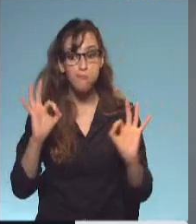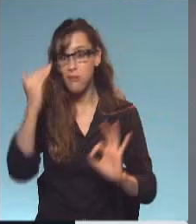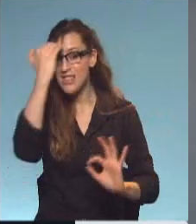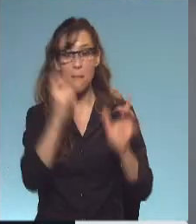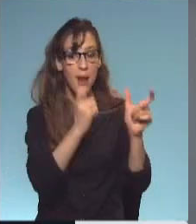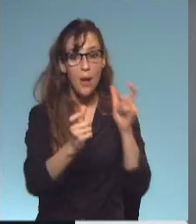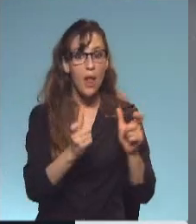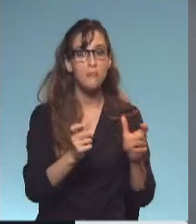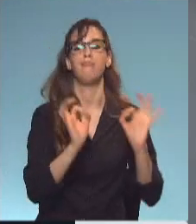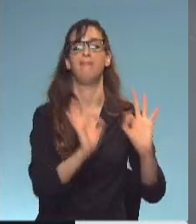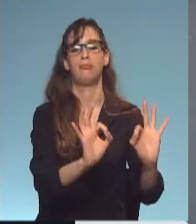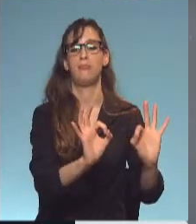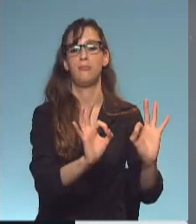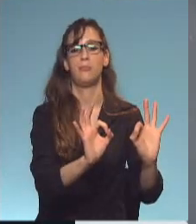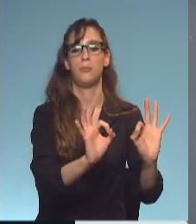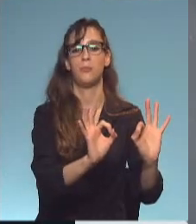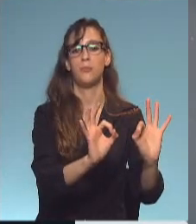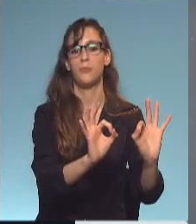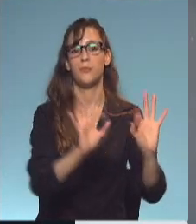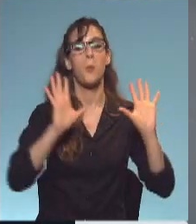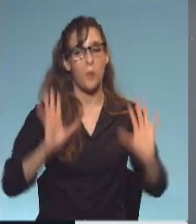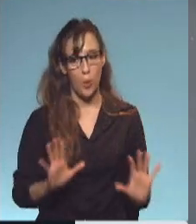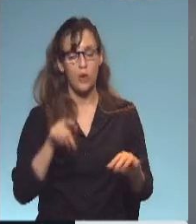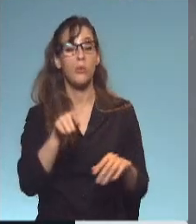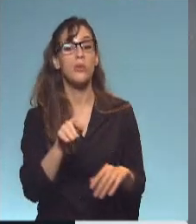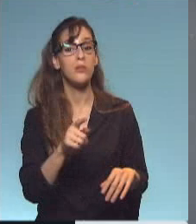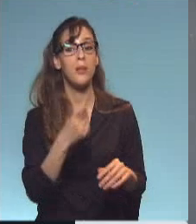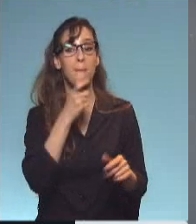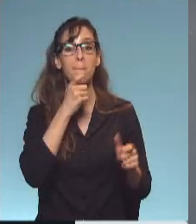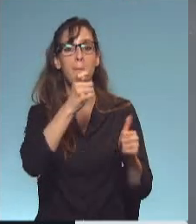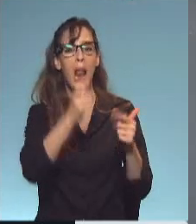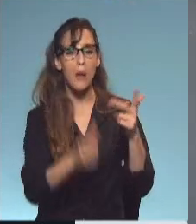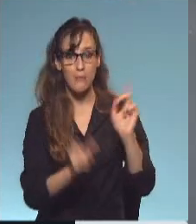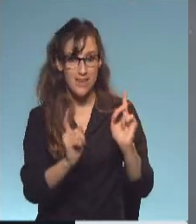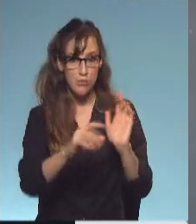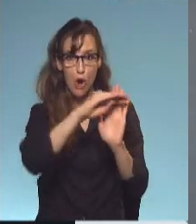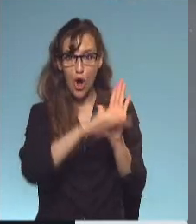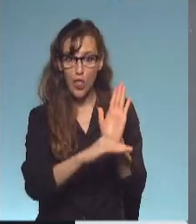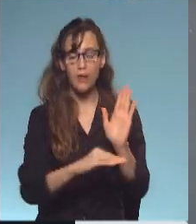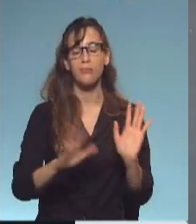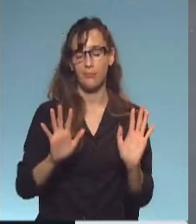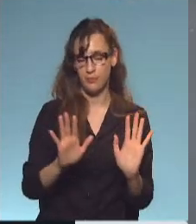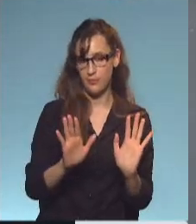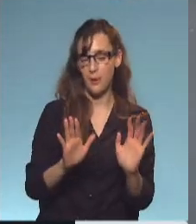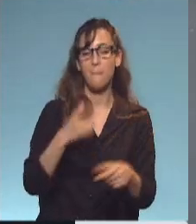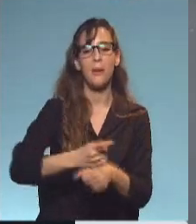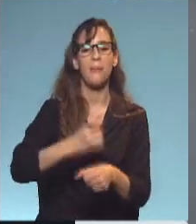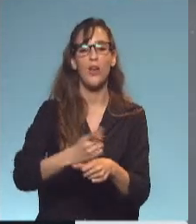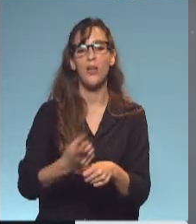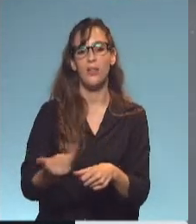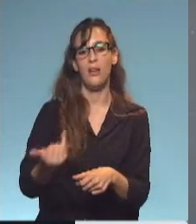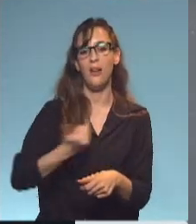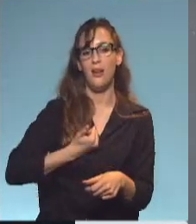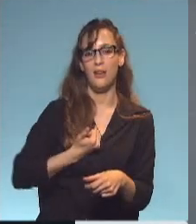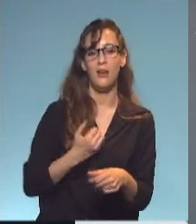nos tiene que decir ahora. ¿Paramos esta palabra, acá? Sí, Andrés. Claro. Vos no tenés que decir esta palabra de memoria y en el orden, ¿no? Te pongo sí, pero empezamos haciendo lo siguiente: que me digan un número del 1 al